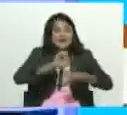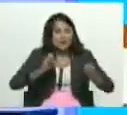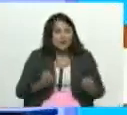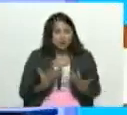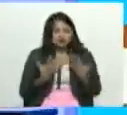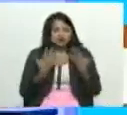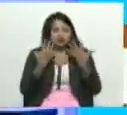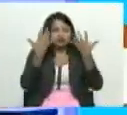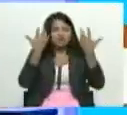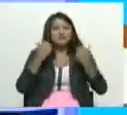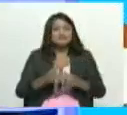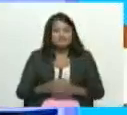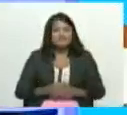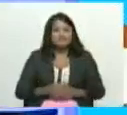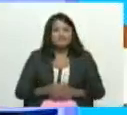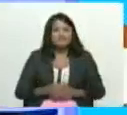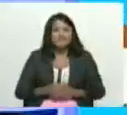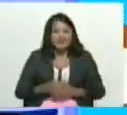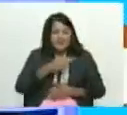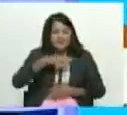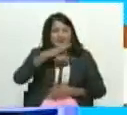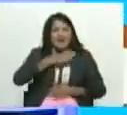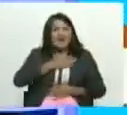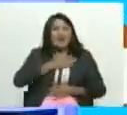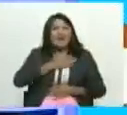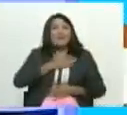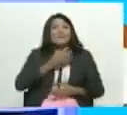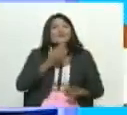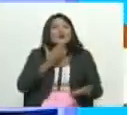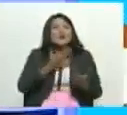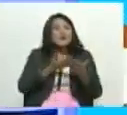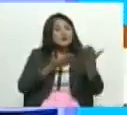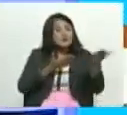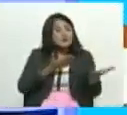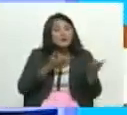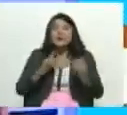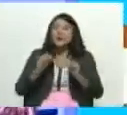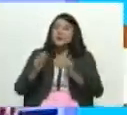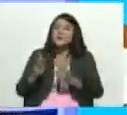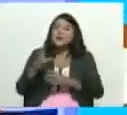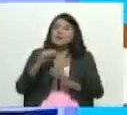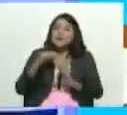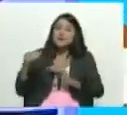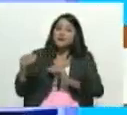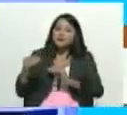bueno es como un para mi alma Muchísimas gracias por eso quisiera comenzar